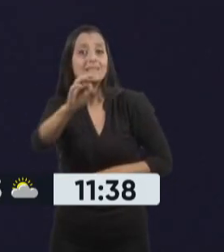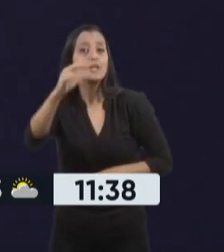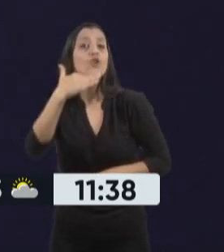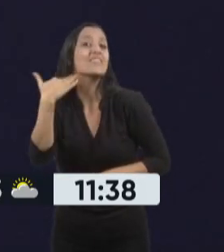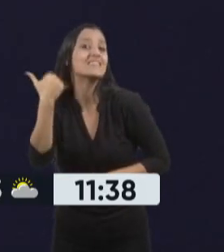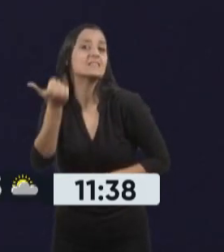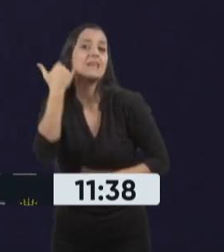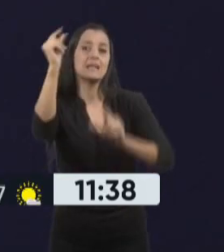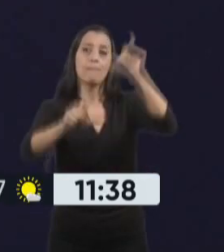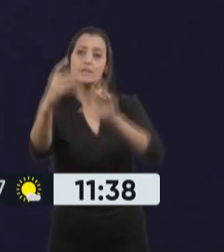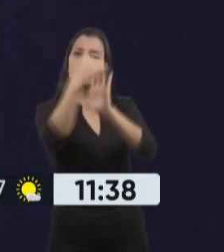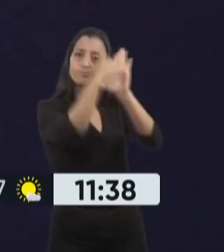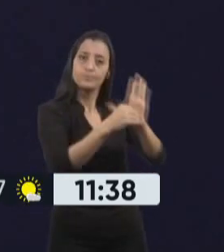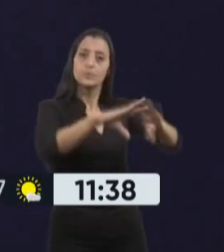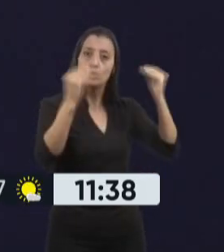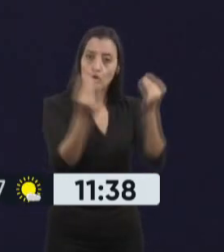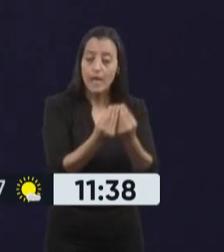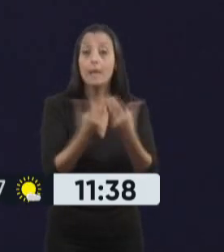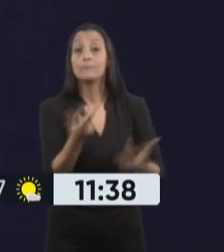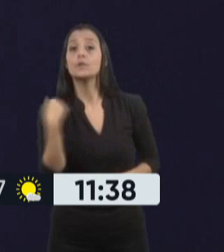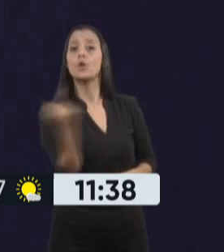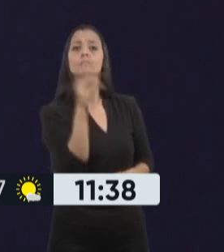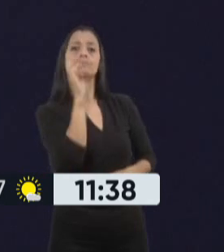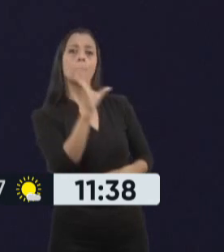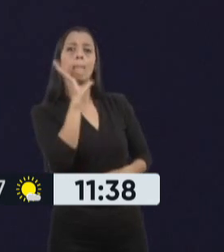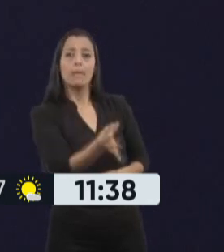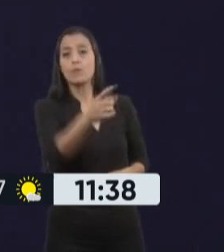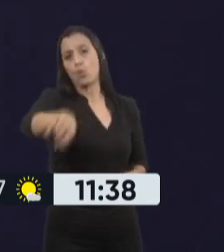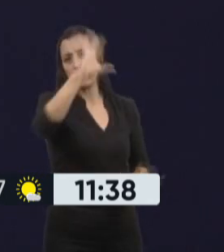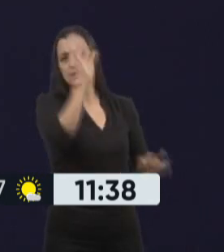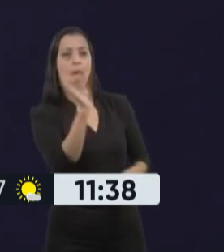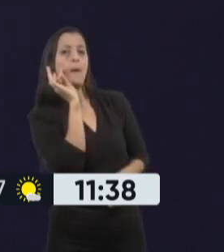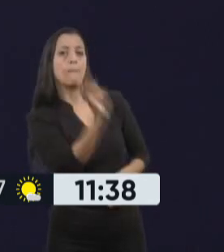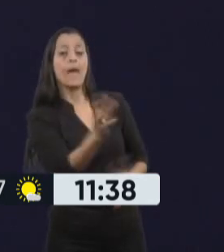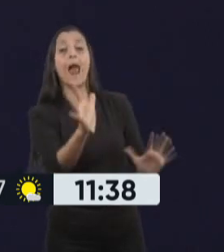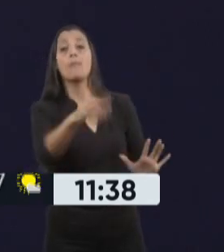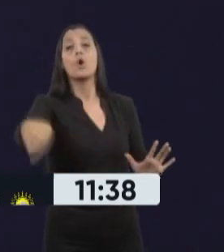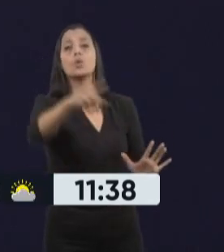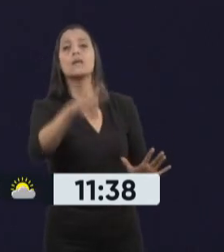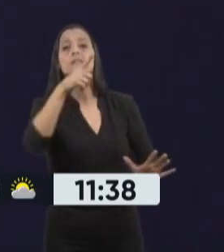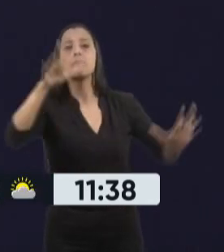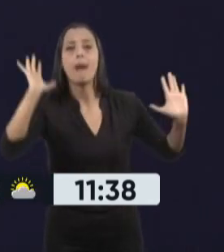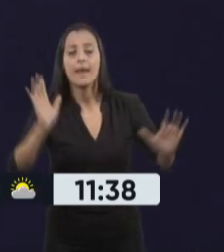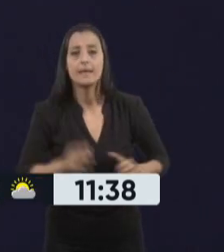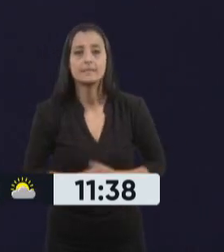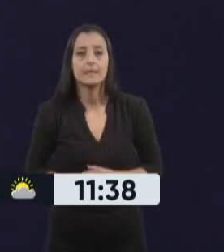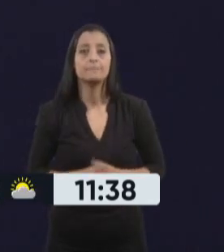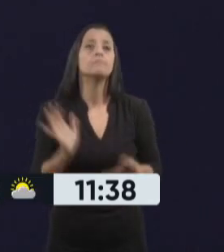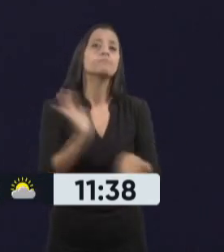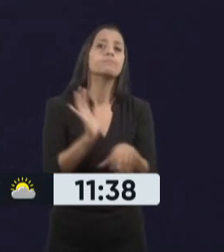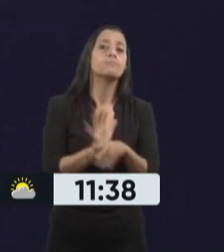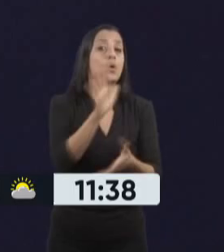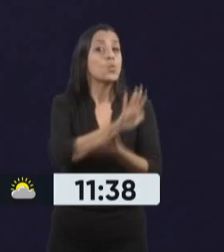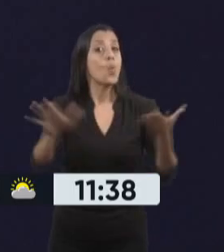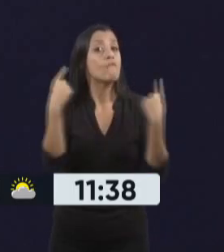29.616 inscriptos. Para nosotros esto, más allá de que a ustedes les pueda parecer una novedad